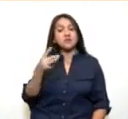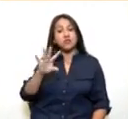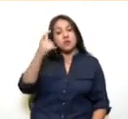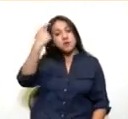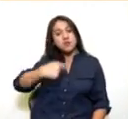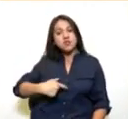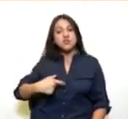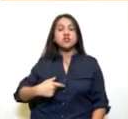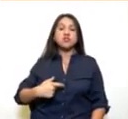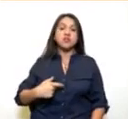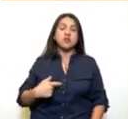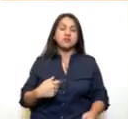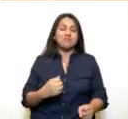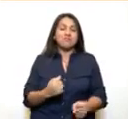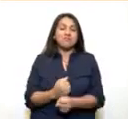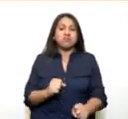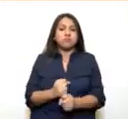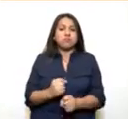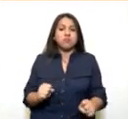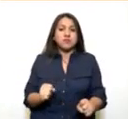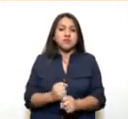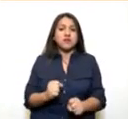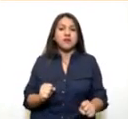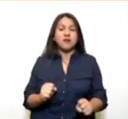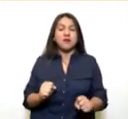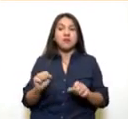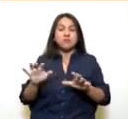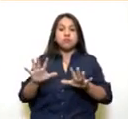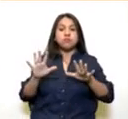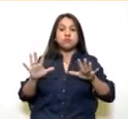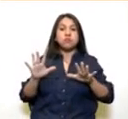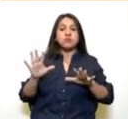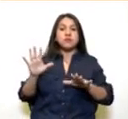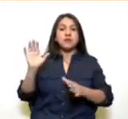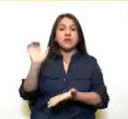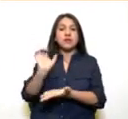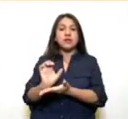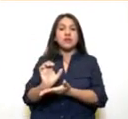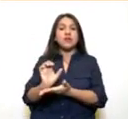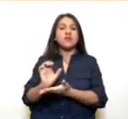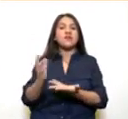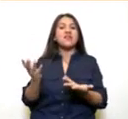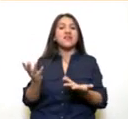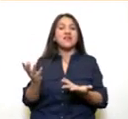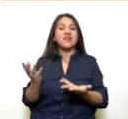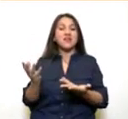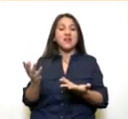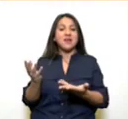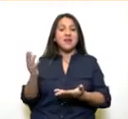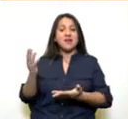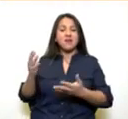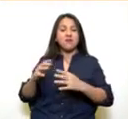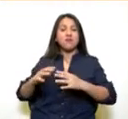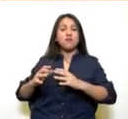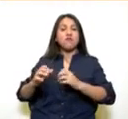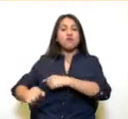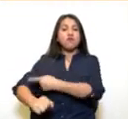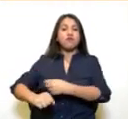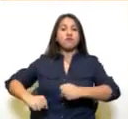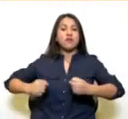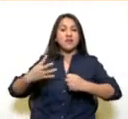impotente ante la magnitud del estado y la fuerza del mercado su libro se llama